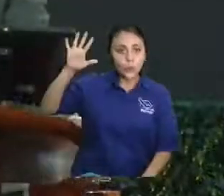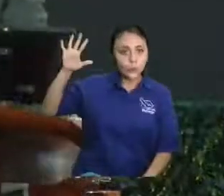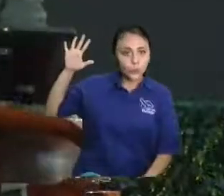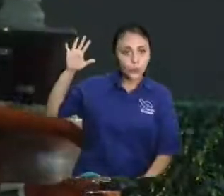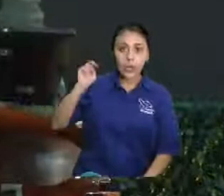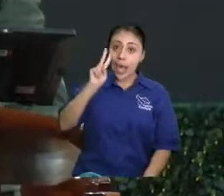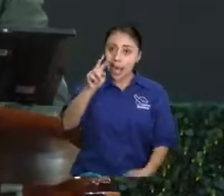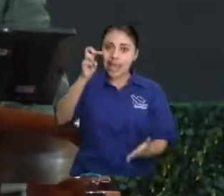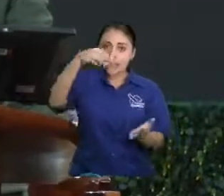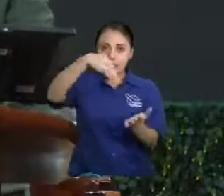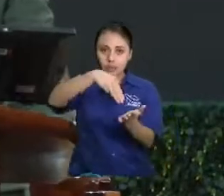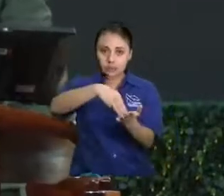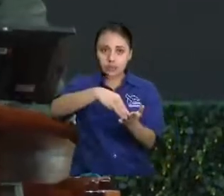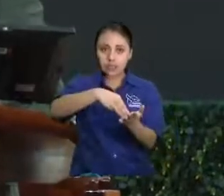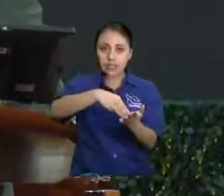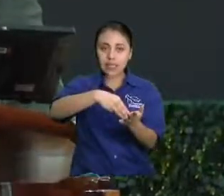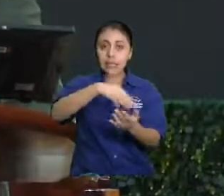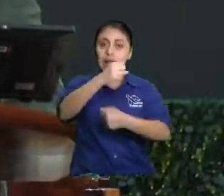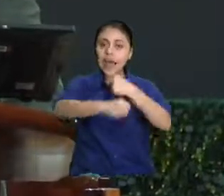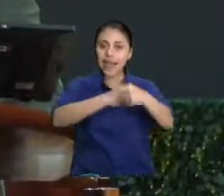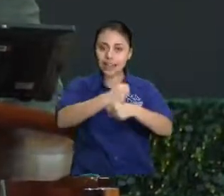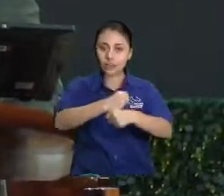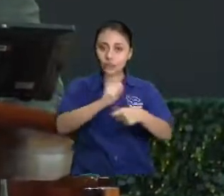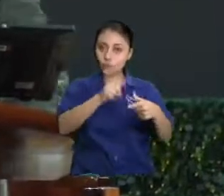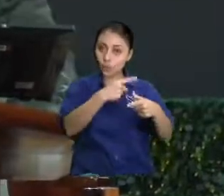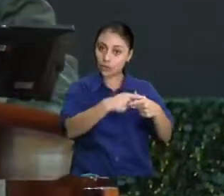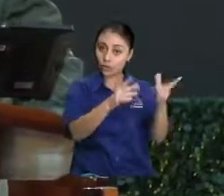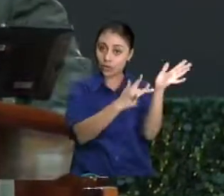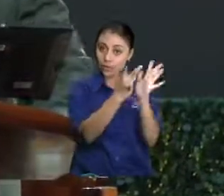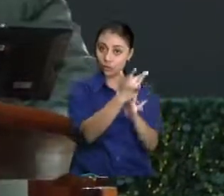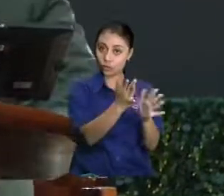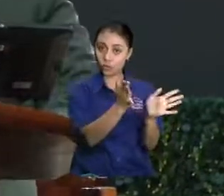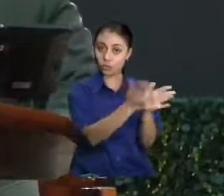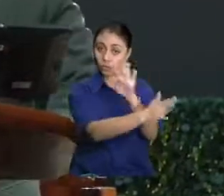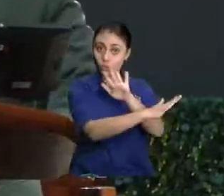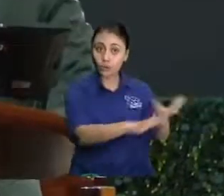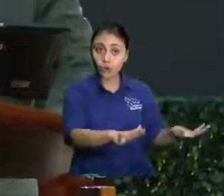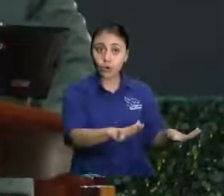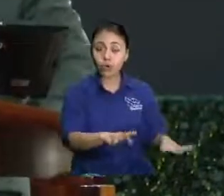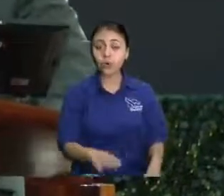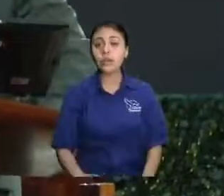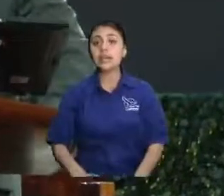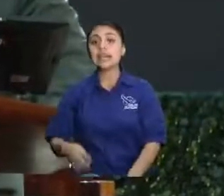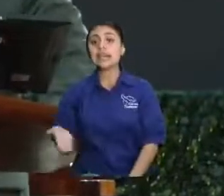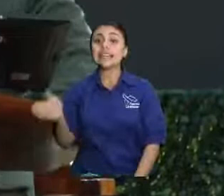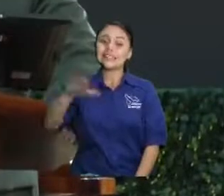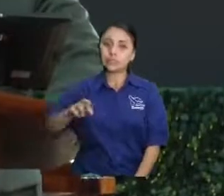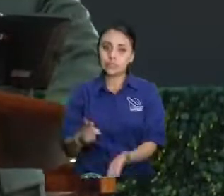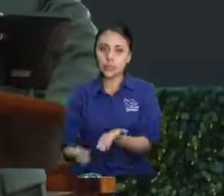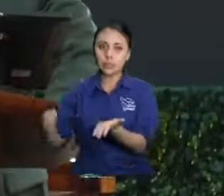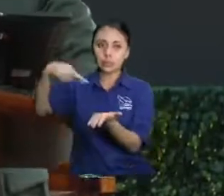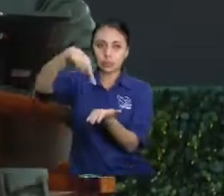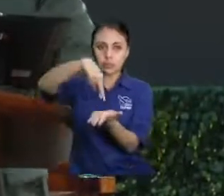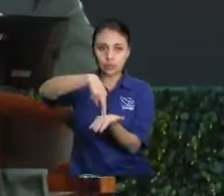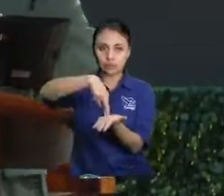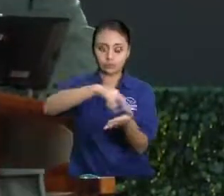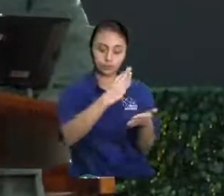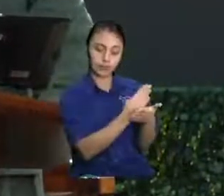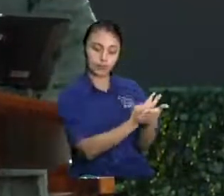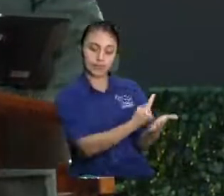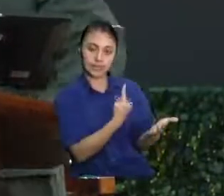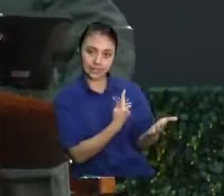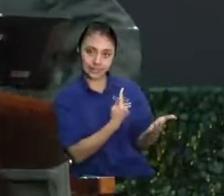la resurrección, la muerte y la resurrección del Señor Jesucristo. Descrito en el libro de Job, yo sé que mi Redentor